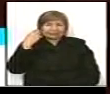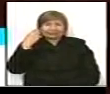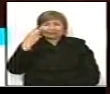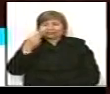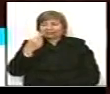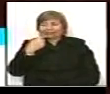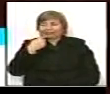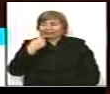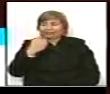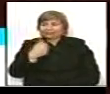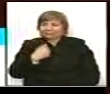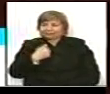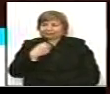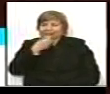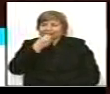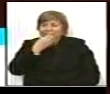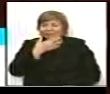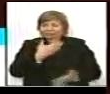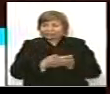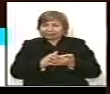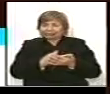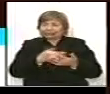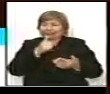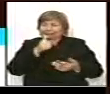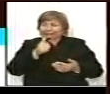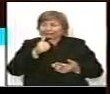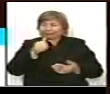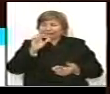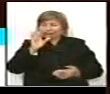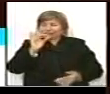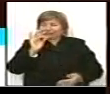Y digan, para tener unos buenos 80 años,